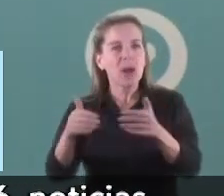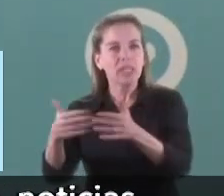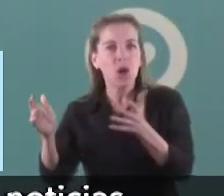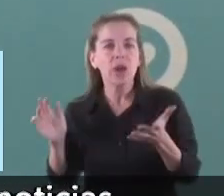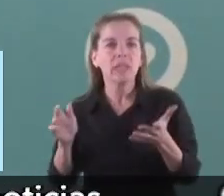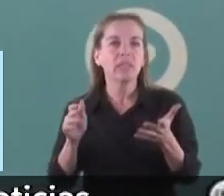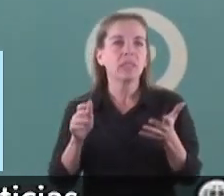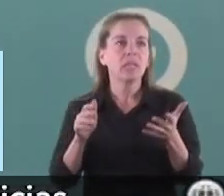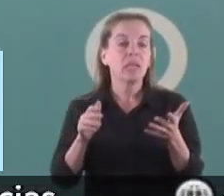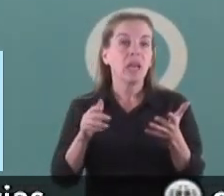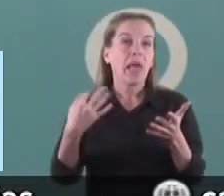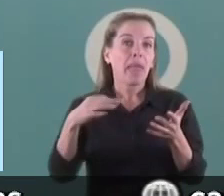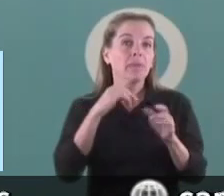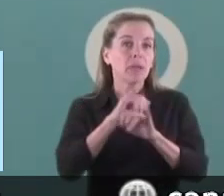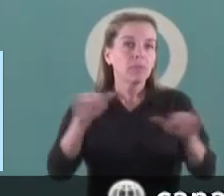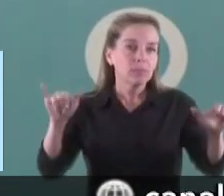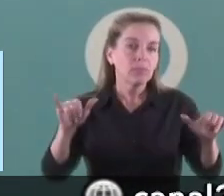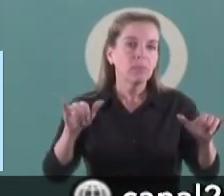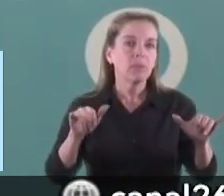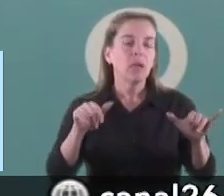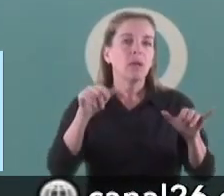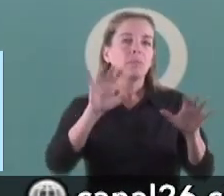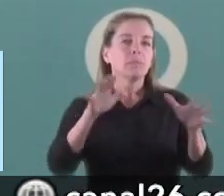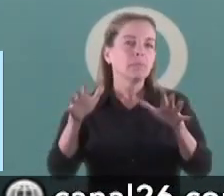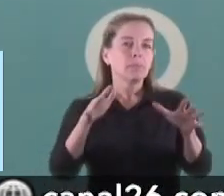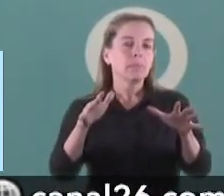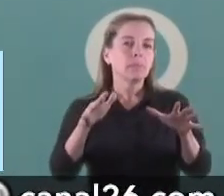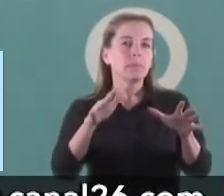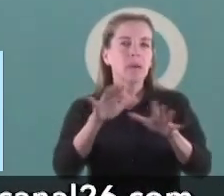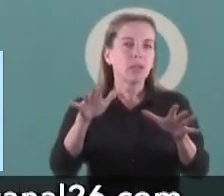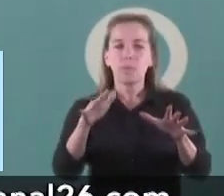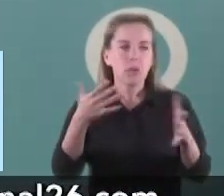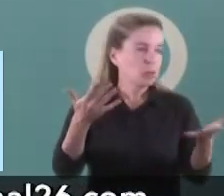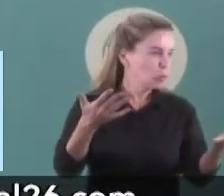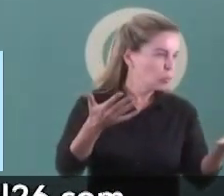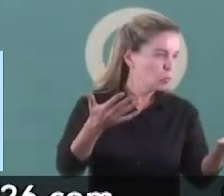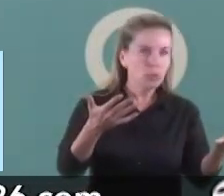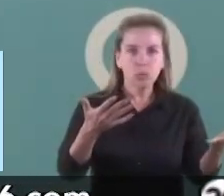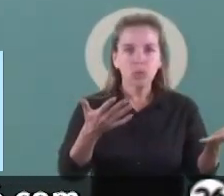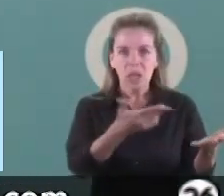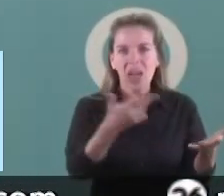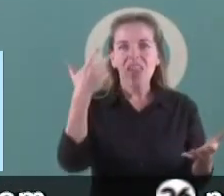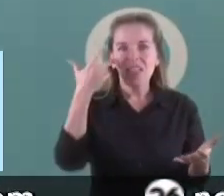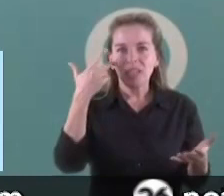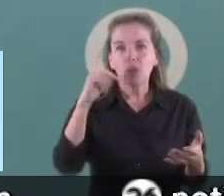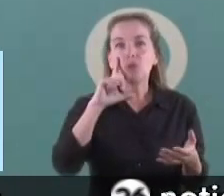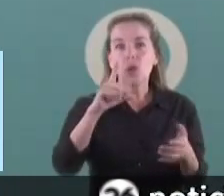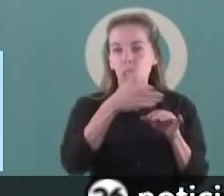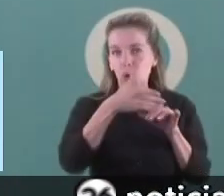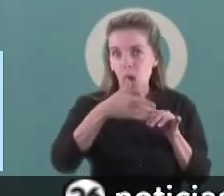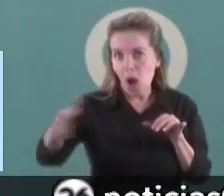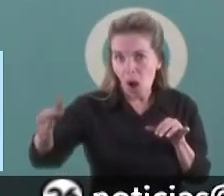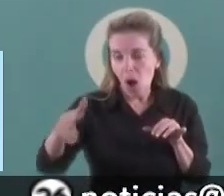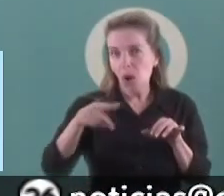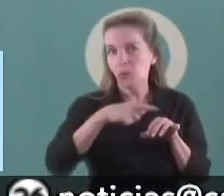tienen que ser comunicados eso a partir del a partir del 18 de julio es el